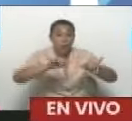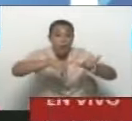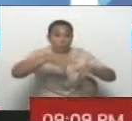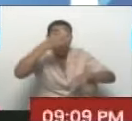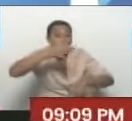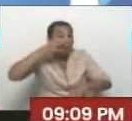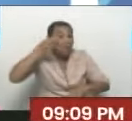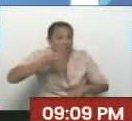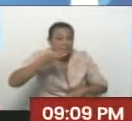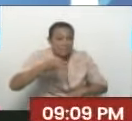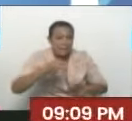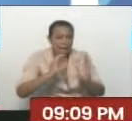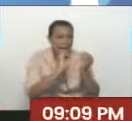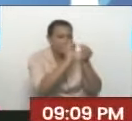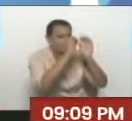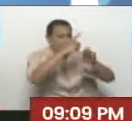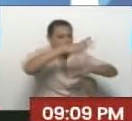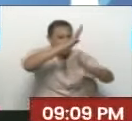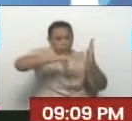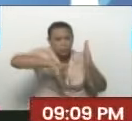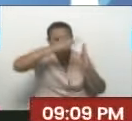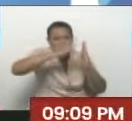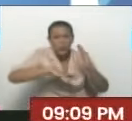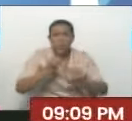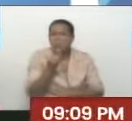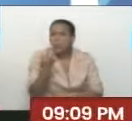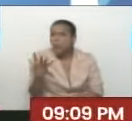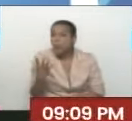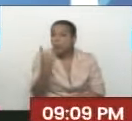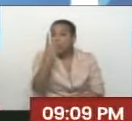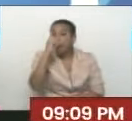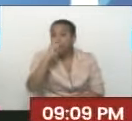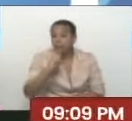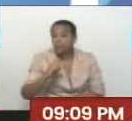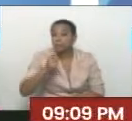arquitectura original. ¿Nos tardamos cuánto, Márquez? ¿Un año?